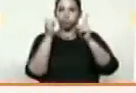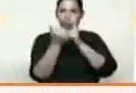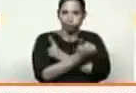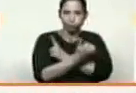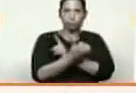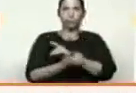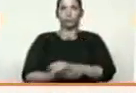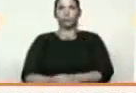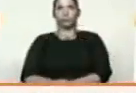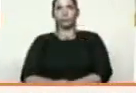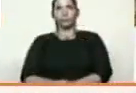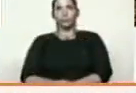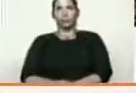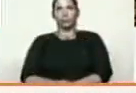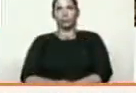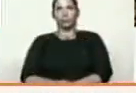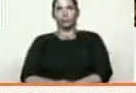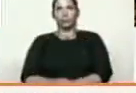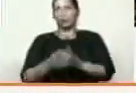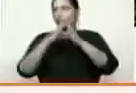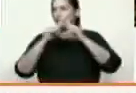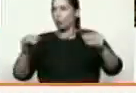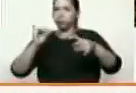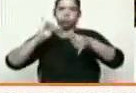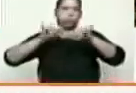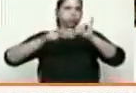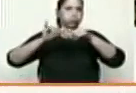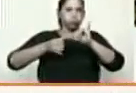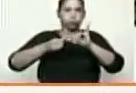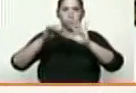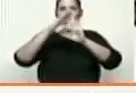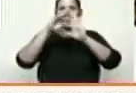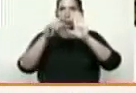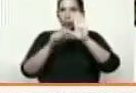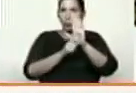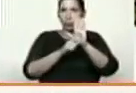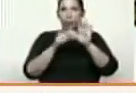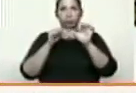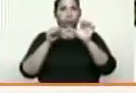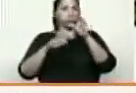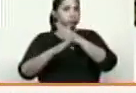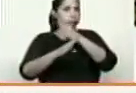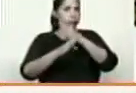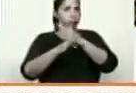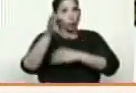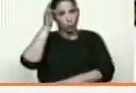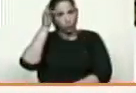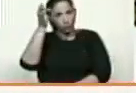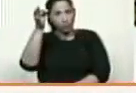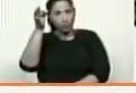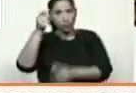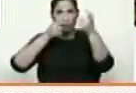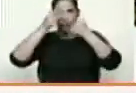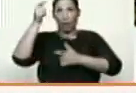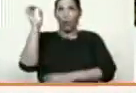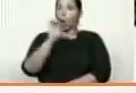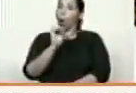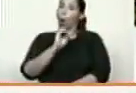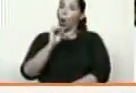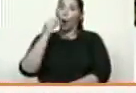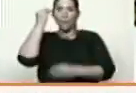ambiental, en toda la ingeniería constitucional, ¿mantendremos el Consejo de Estado o creamos otro tipo